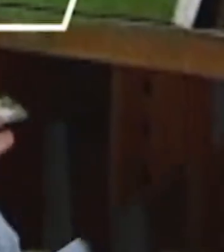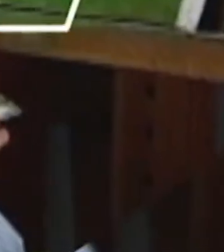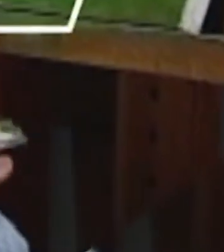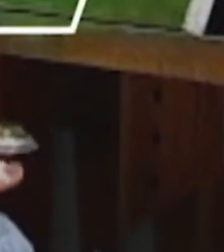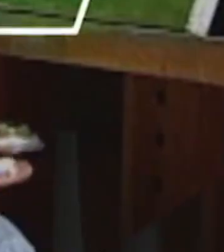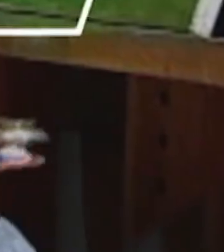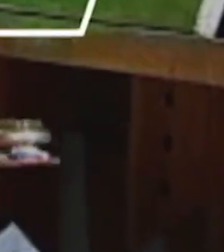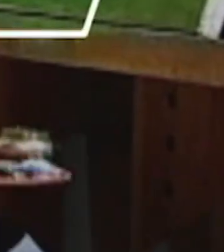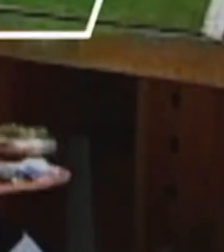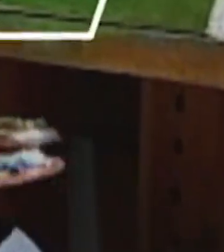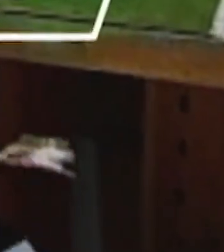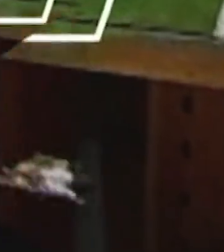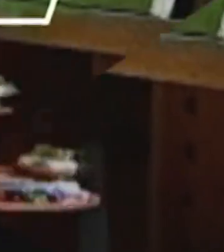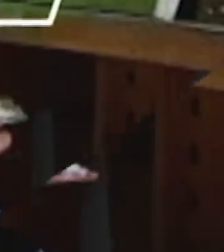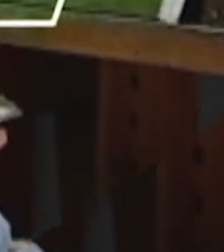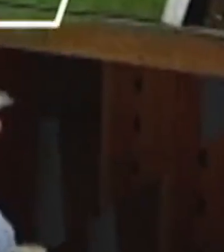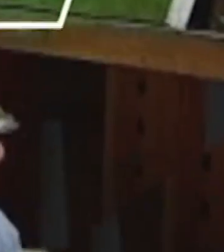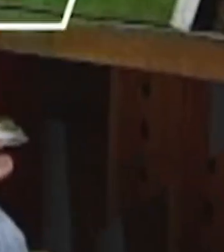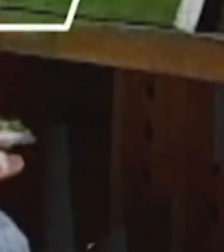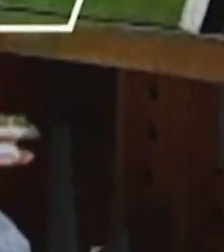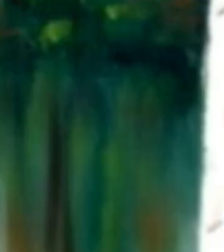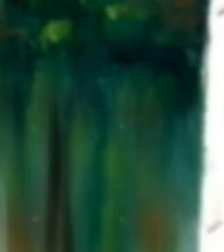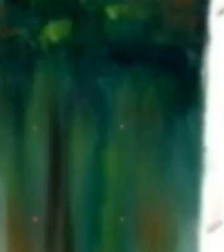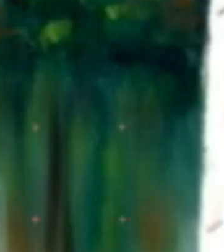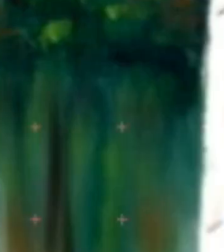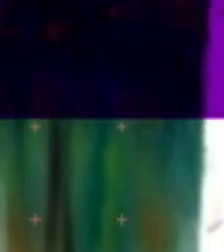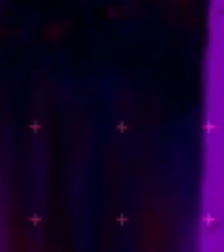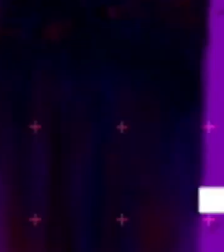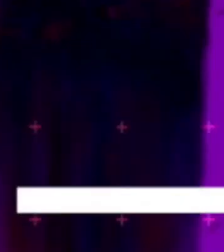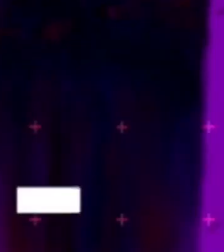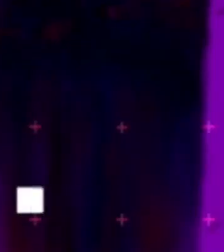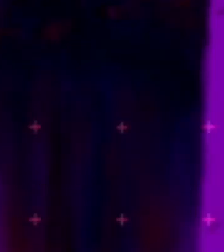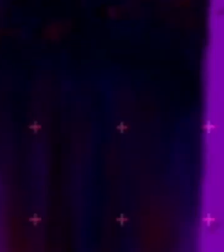Lunes, miércoles y viernes a las 10 de la mañana.